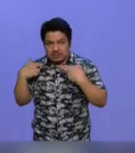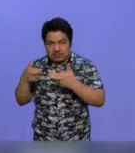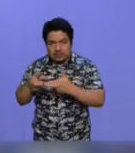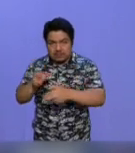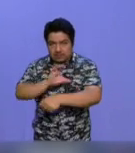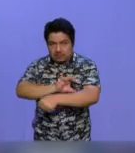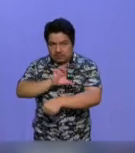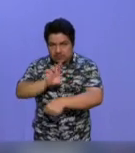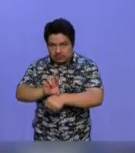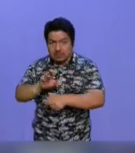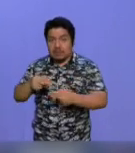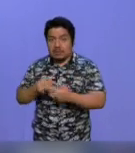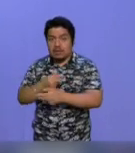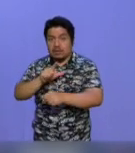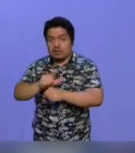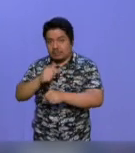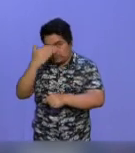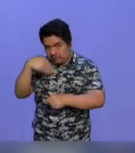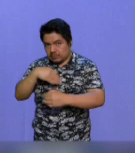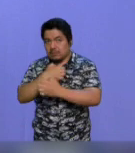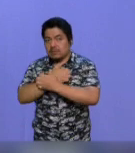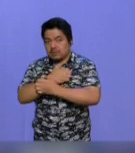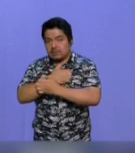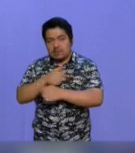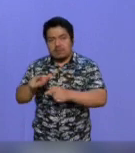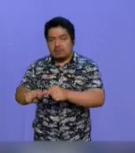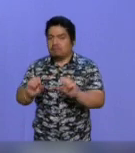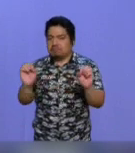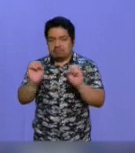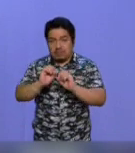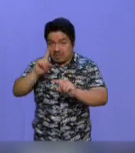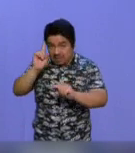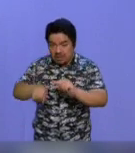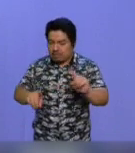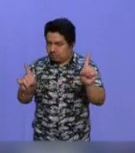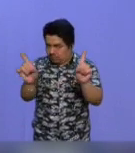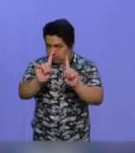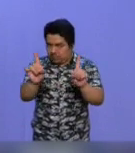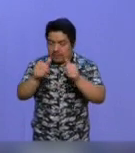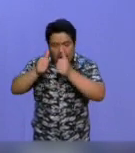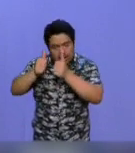Coordinadora Nacional de Trabajadores de la Educación, quienes descartaron levantar su plantón